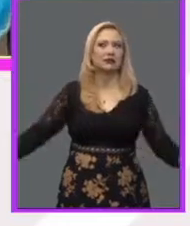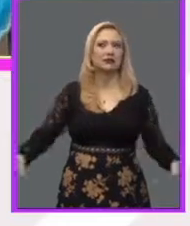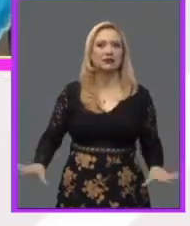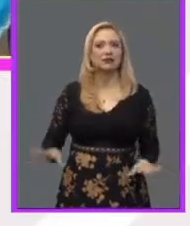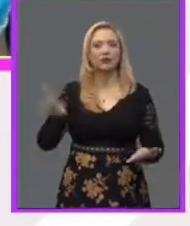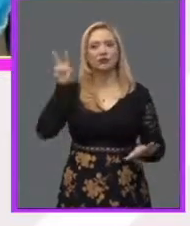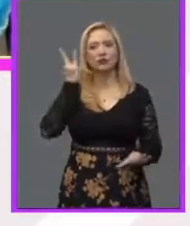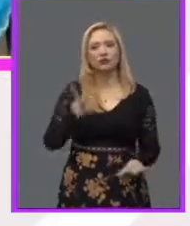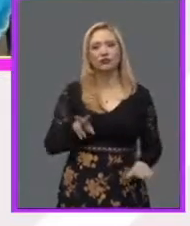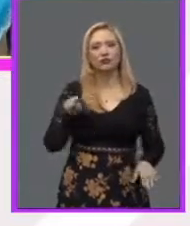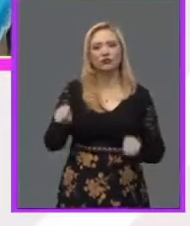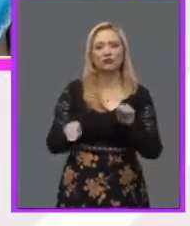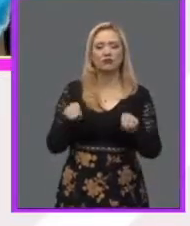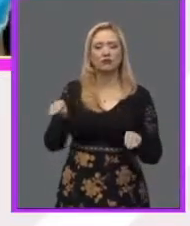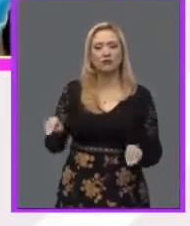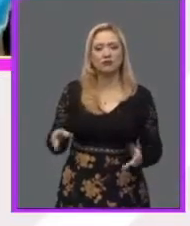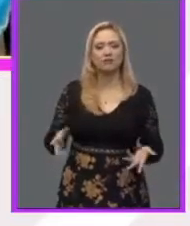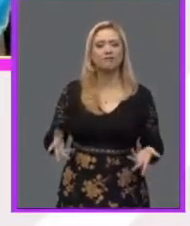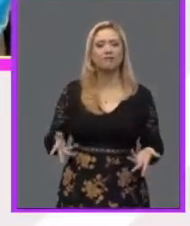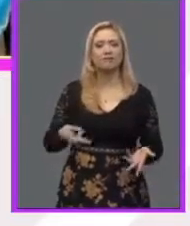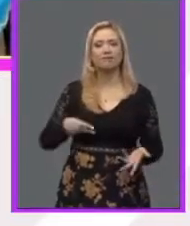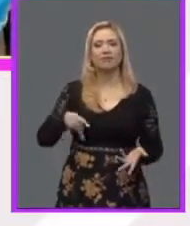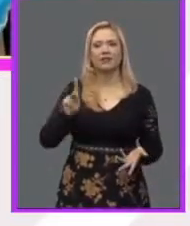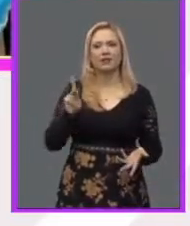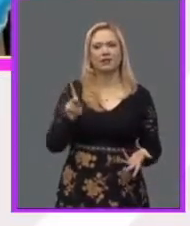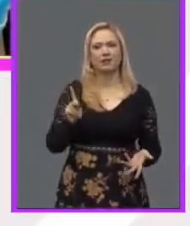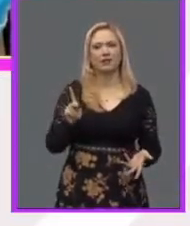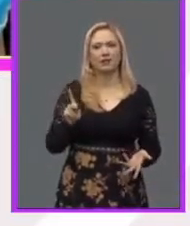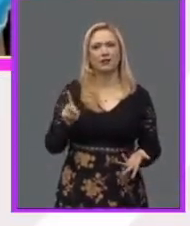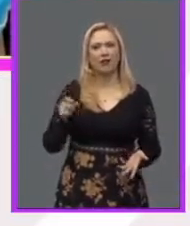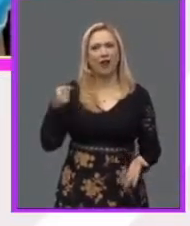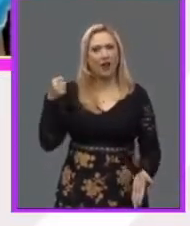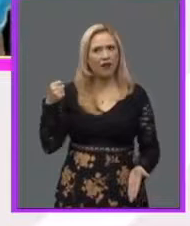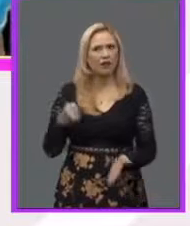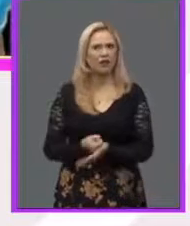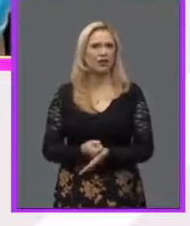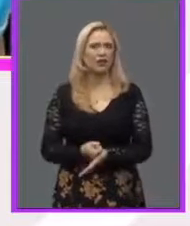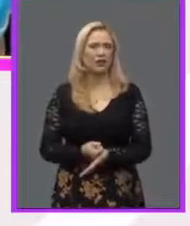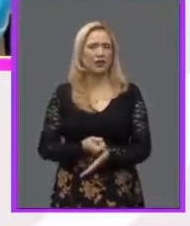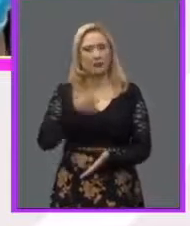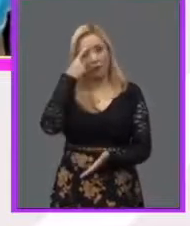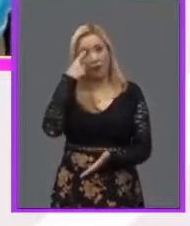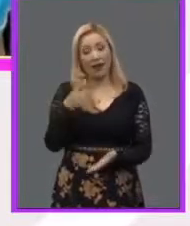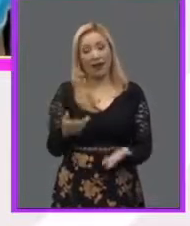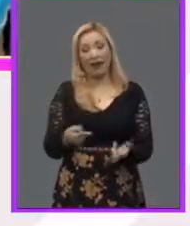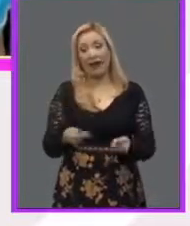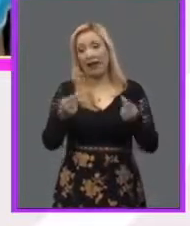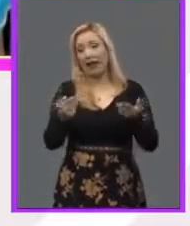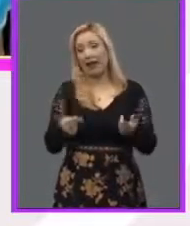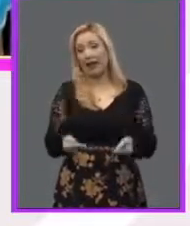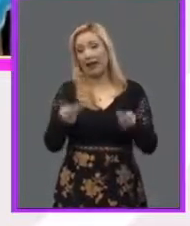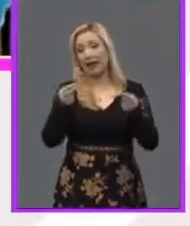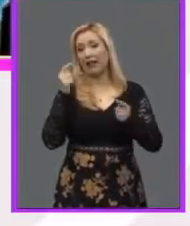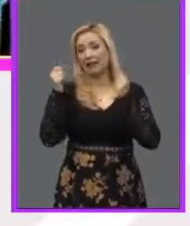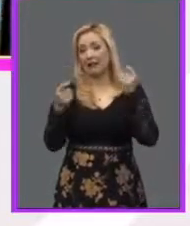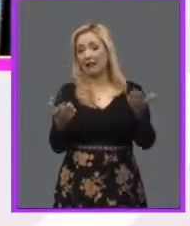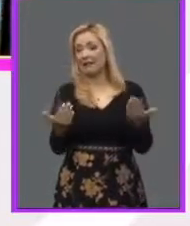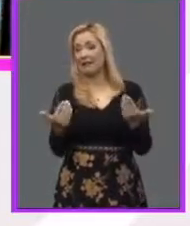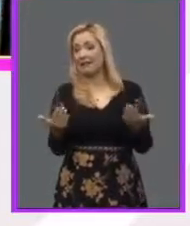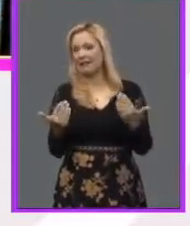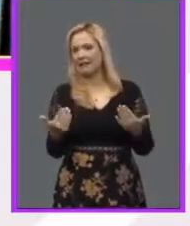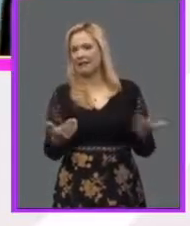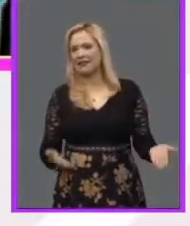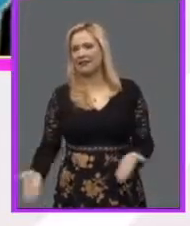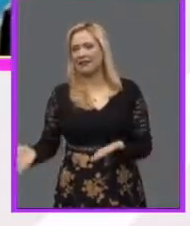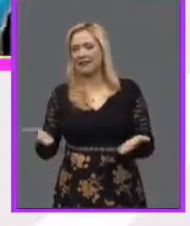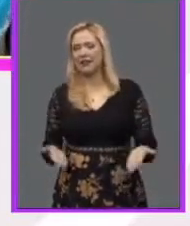hacer reales o acentuados, pero de manera forzada, ¿no? Como diciendo, esto es lo que venden, entonces hay que darle estos a los